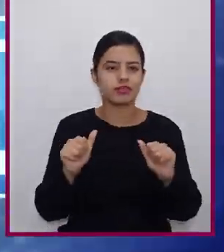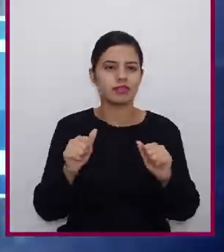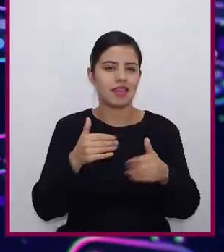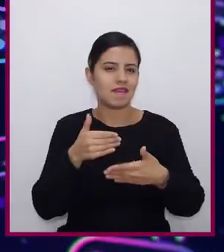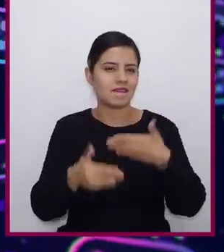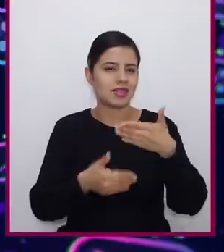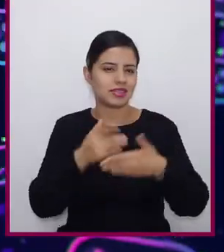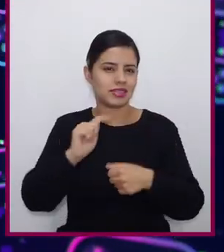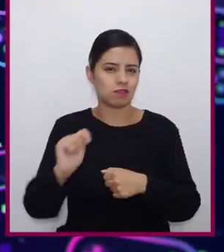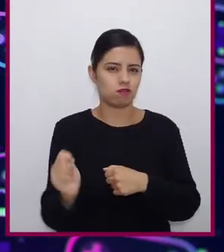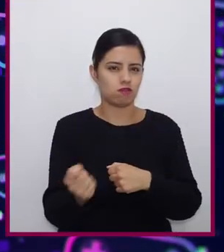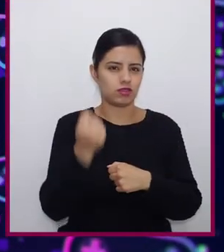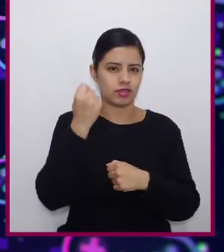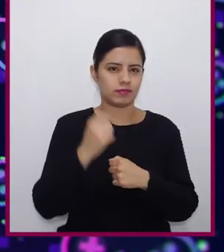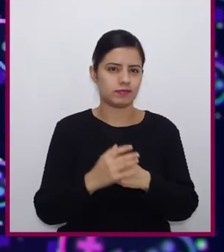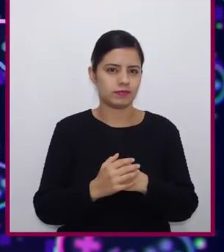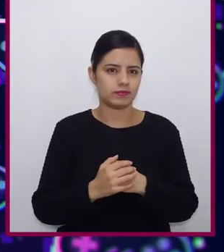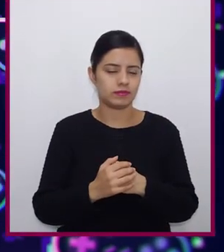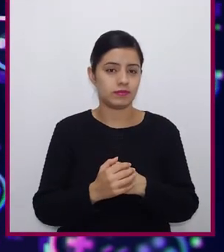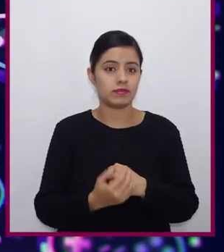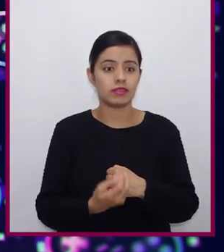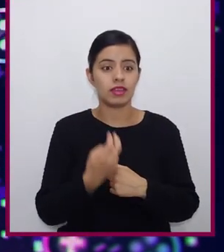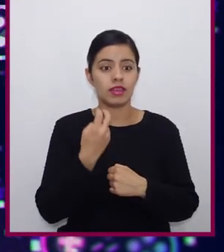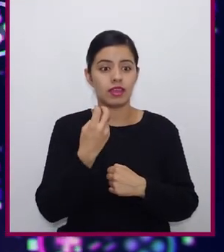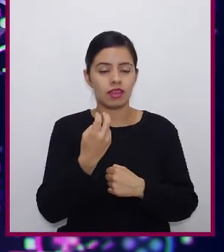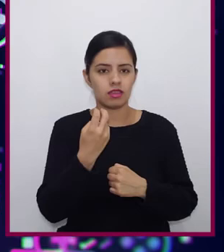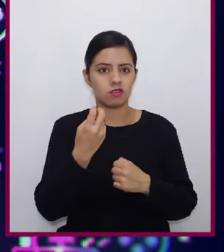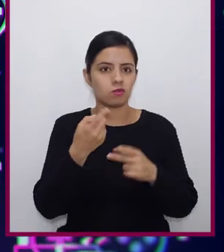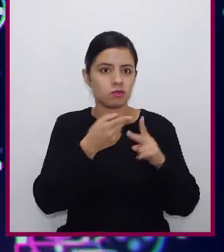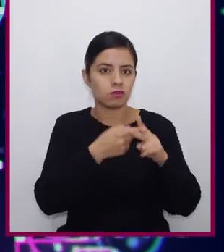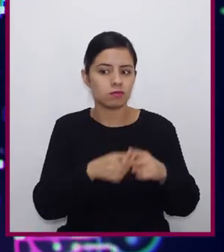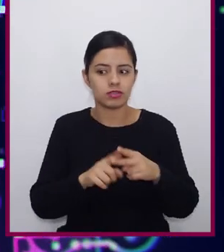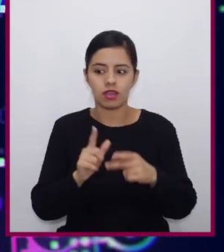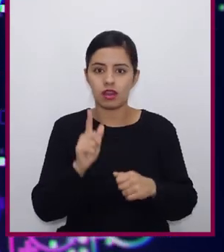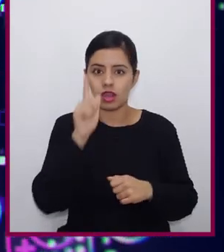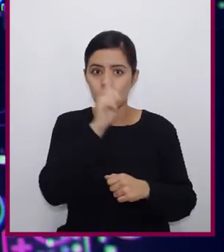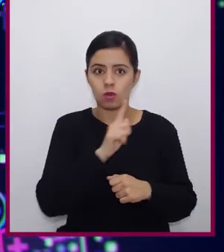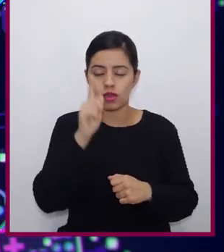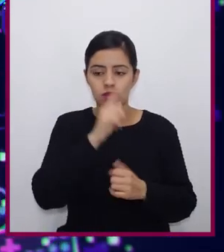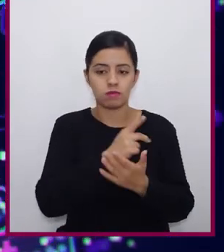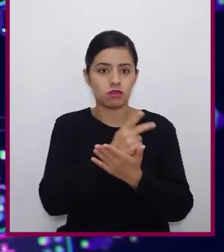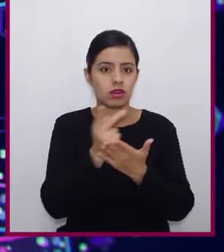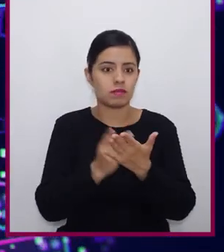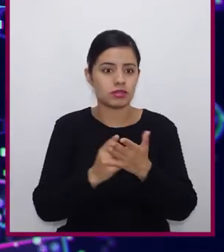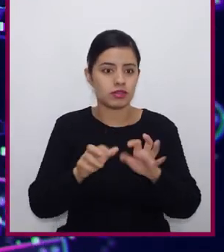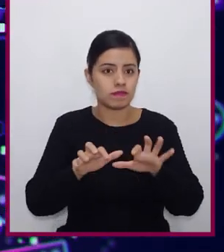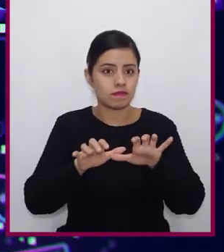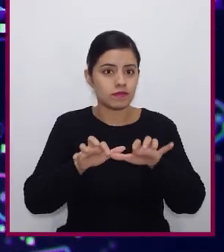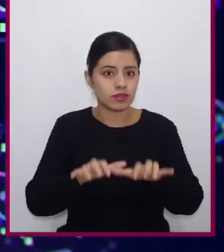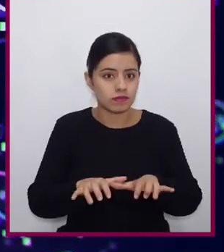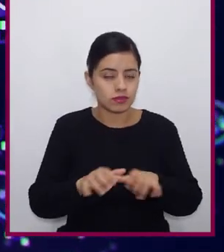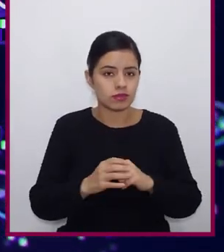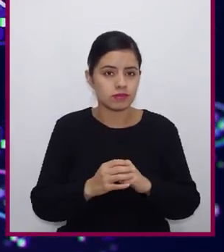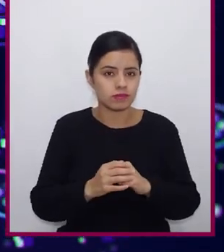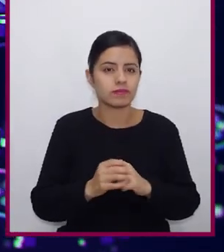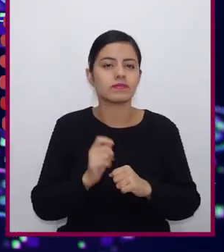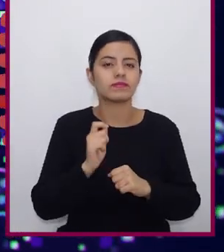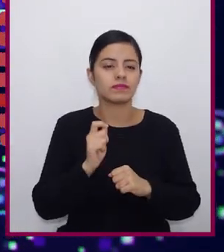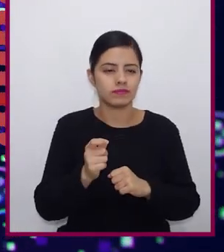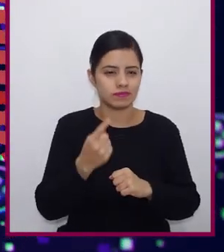tecnológicos. En este tiempo nació el lenguaje de programación llamado Simula